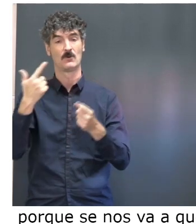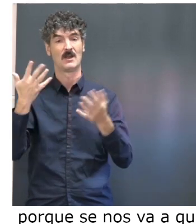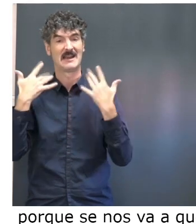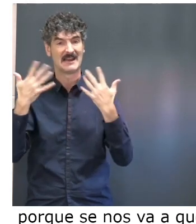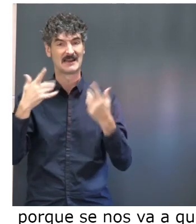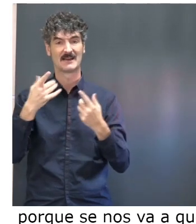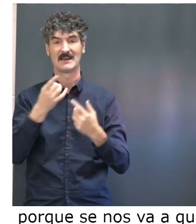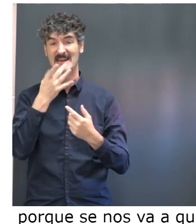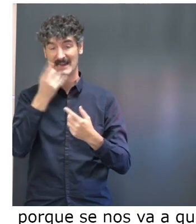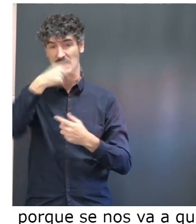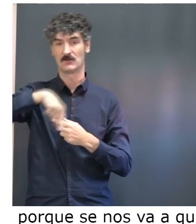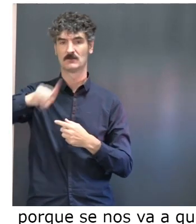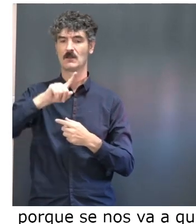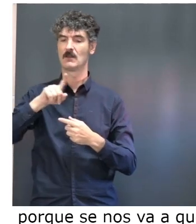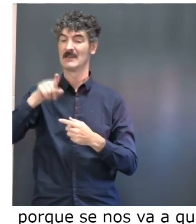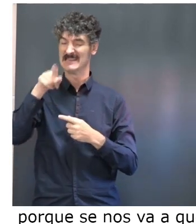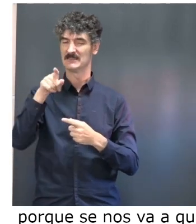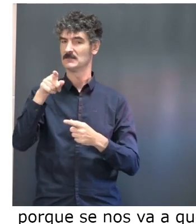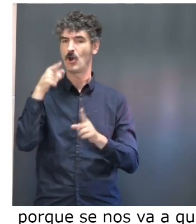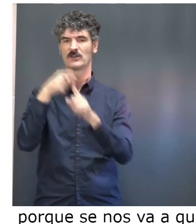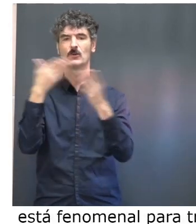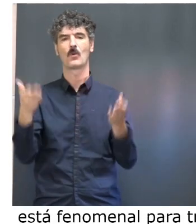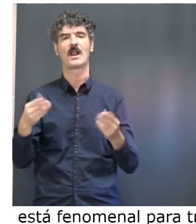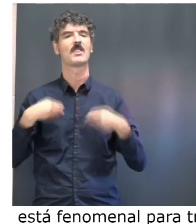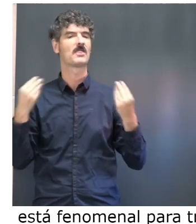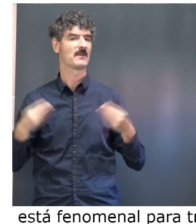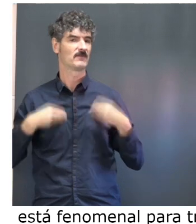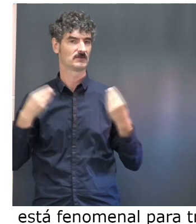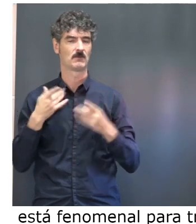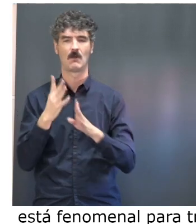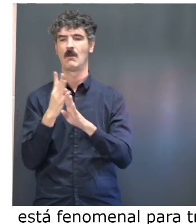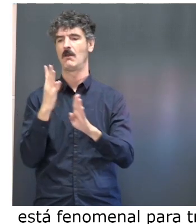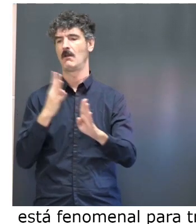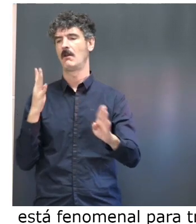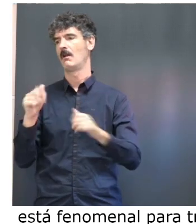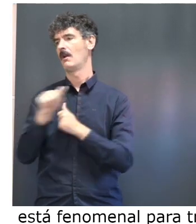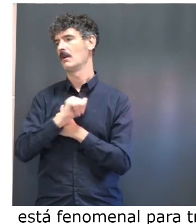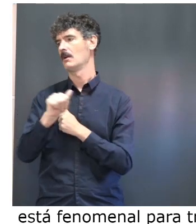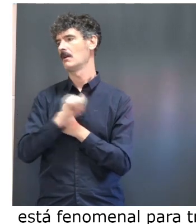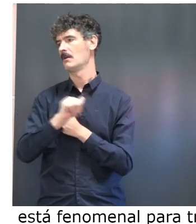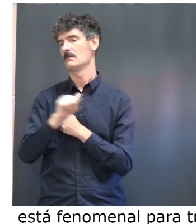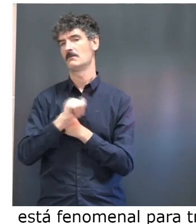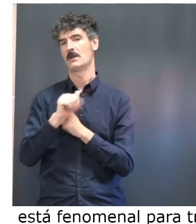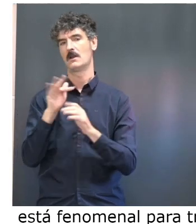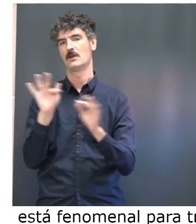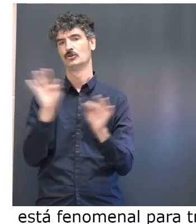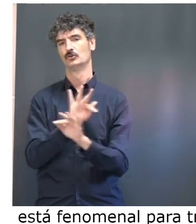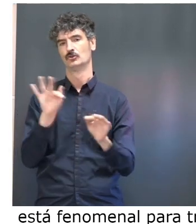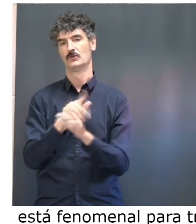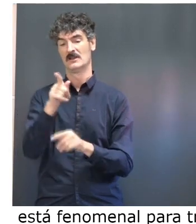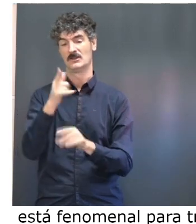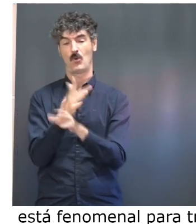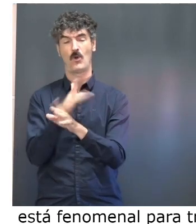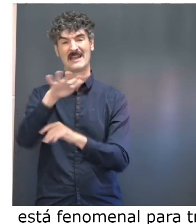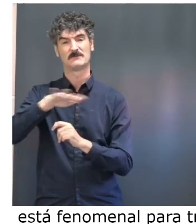olvidar que tienen que disfrutar, no pueden estar largo tiempo en una fila, un turno, esperar, bien, sí, pero espacio para el juego espontáneo, para las